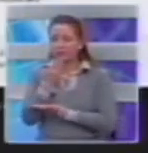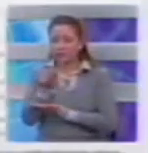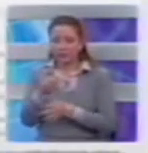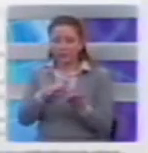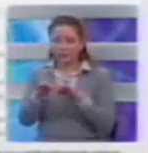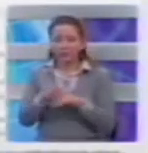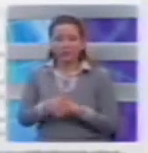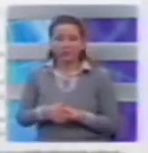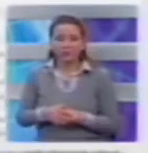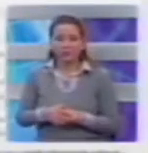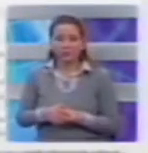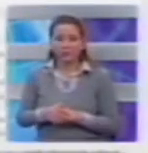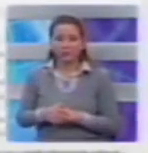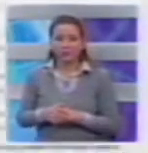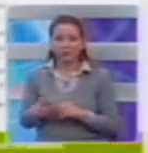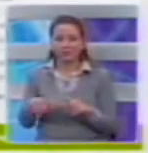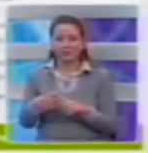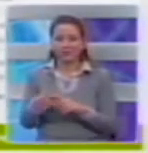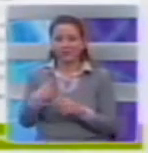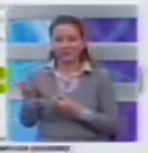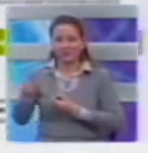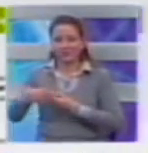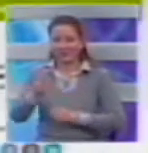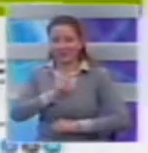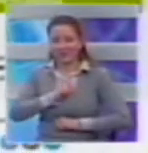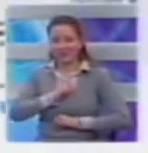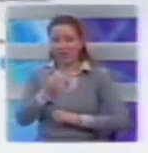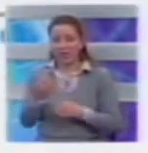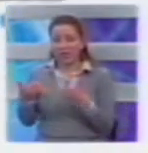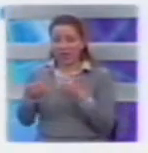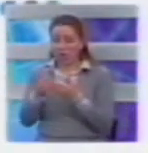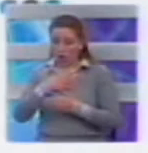funciona? En el momento en que yo me registro como propietario de equipos,